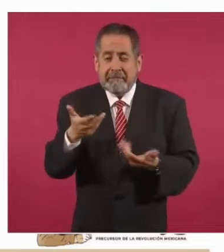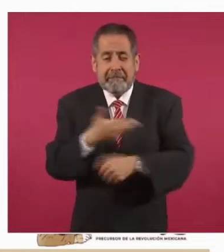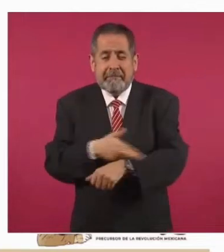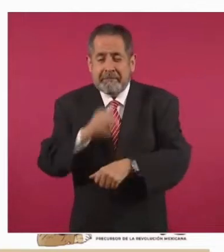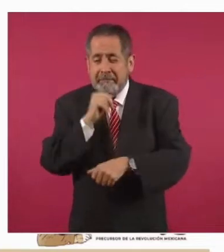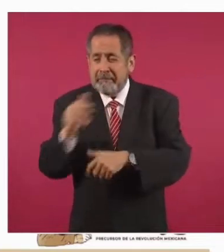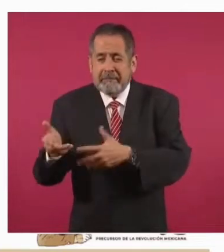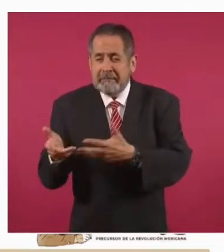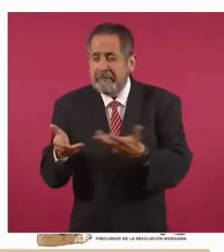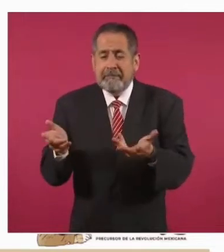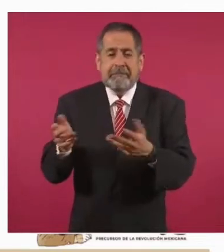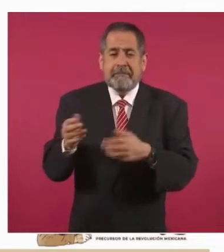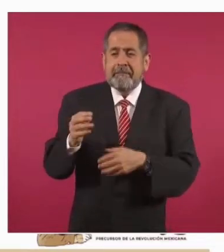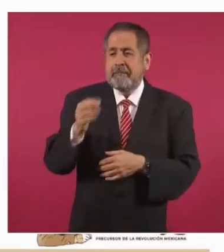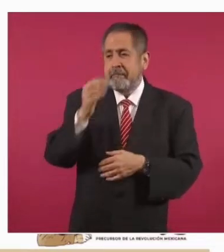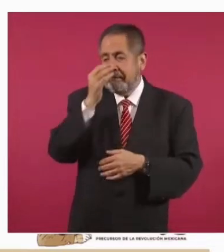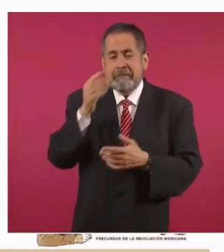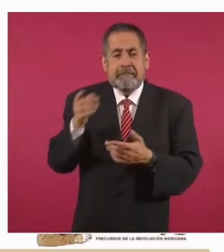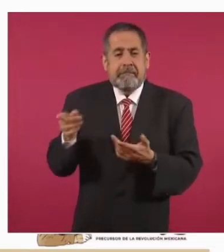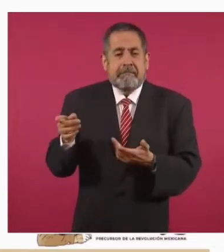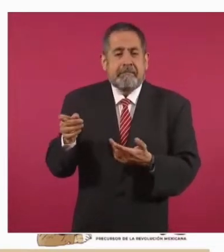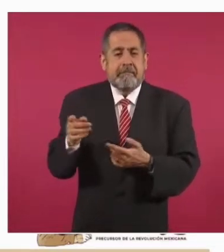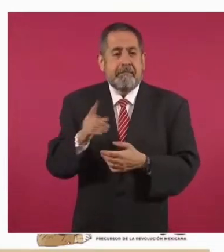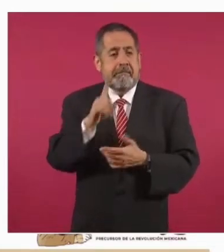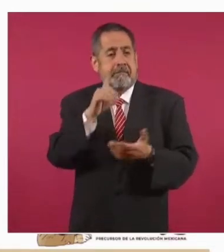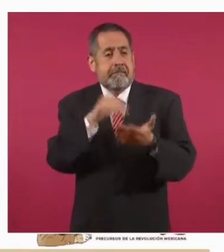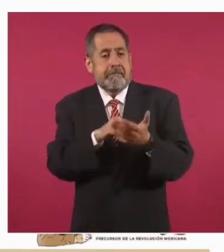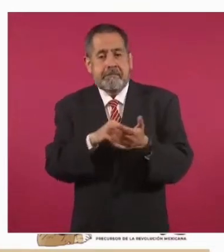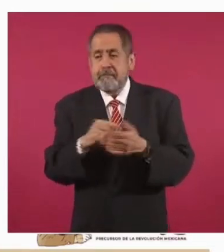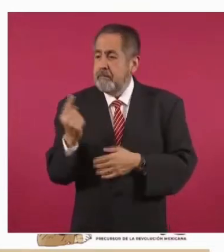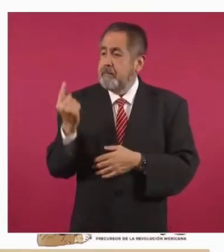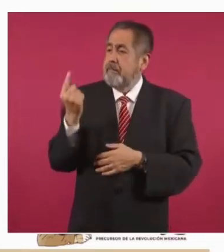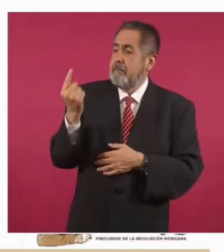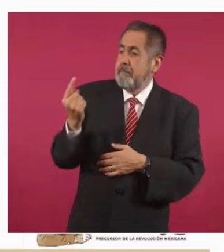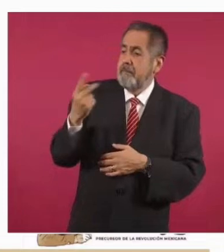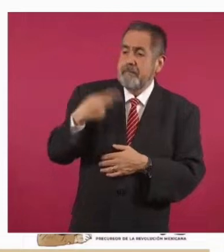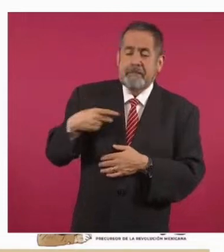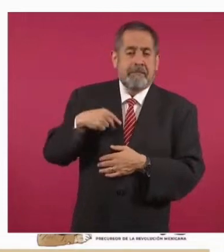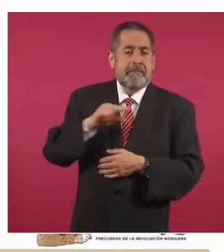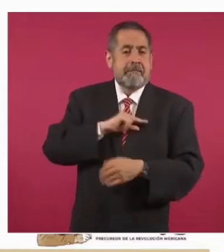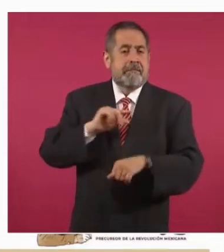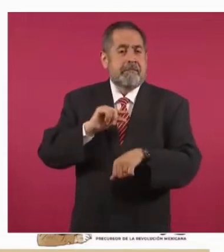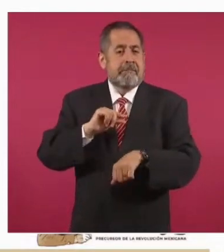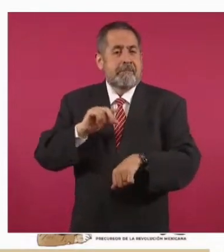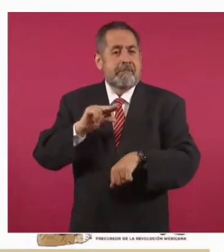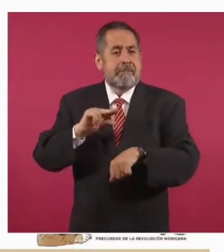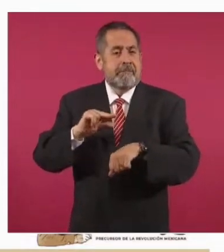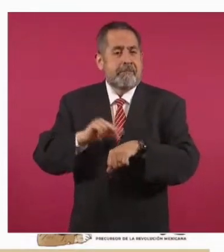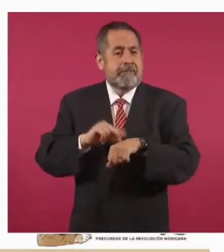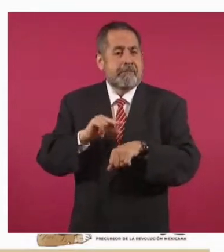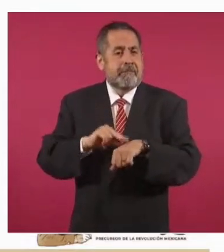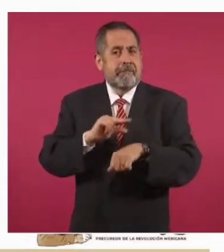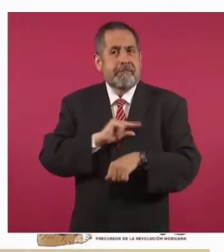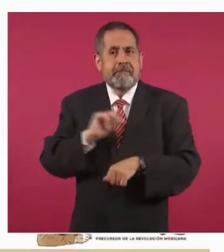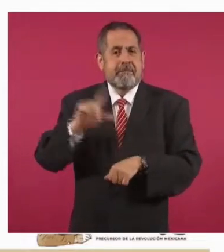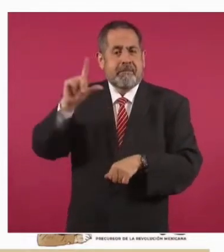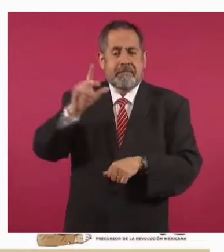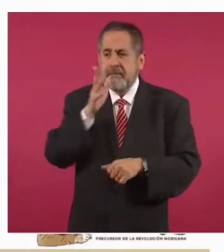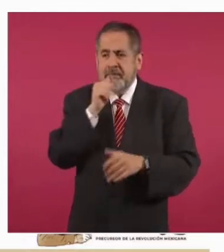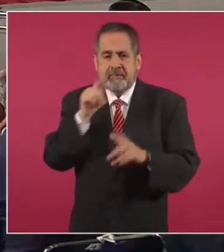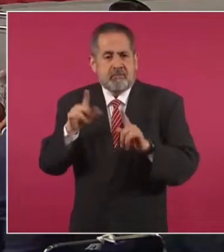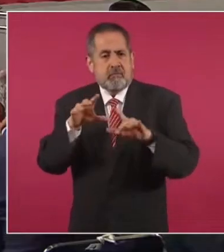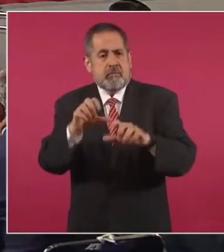tener solamente un especialista por cada 1,000 habitantes, que es claramente insuficiente y